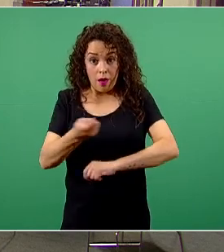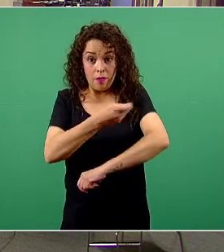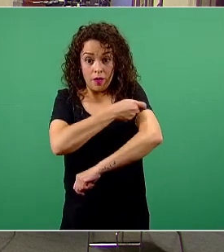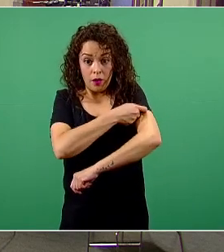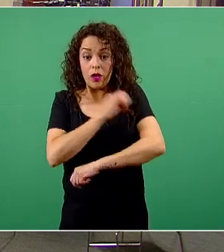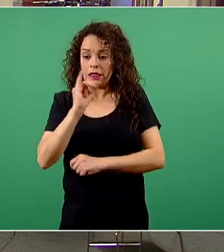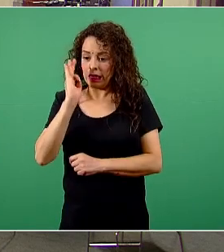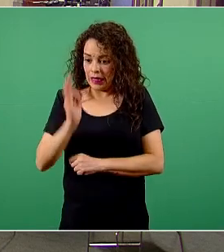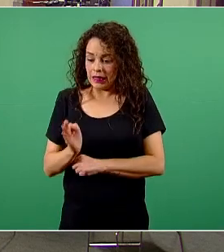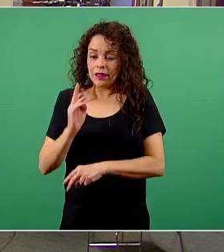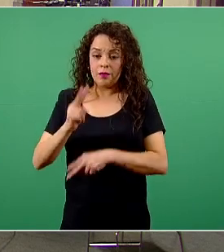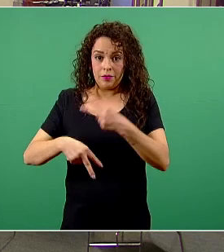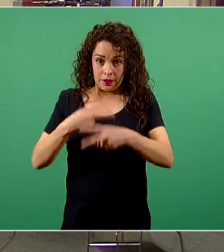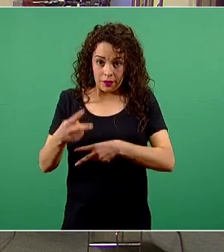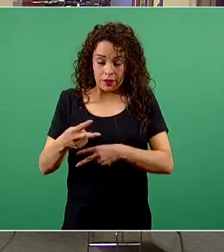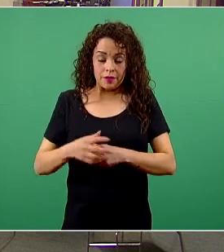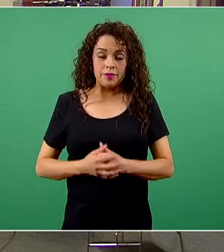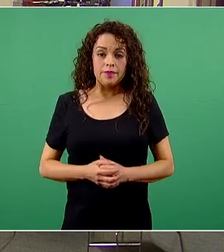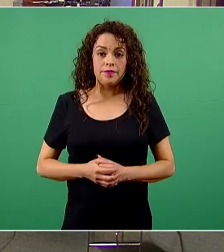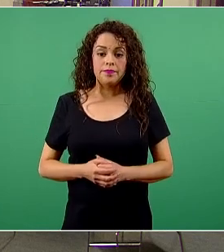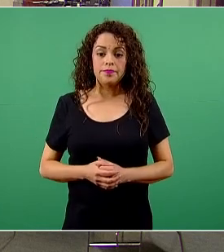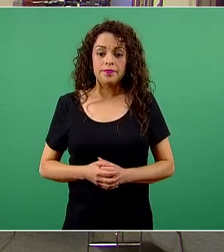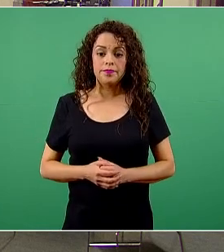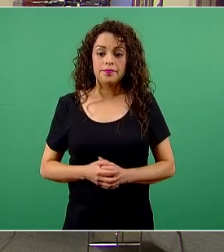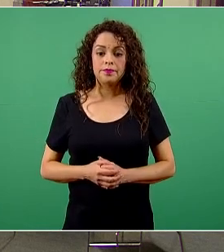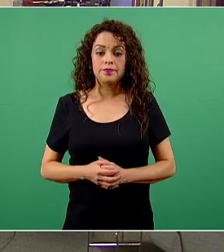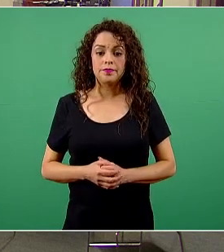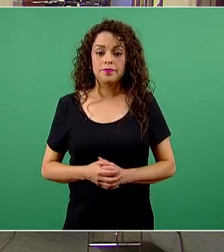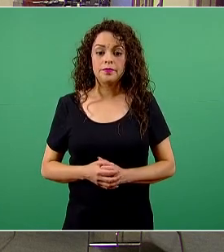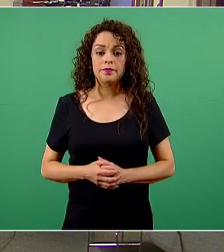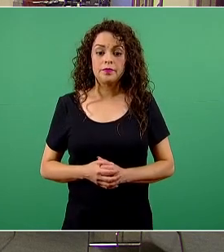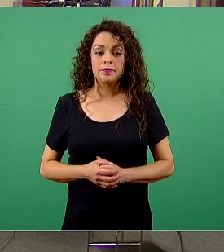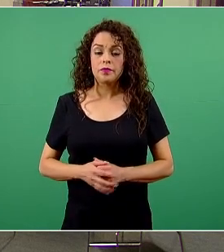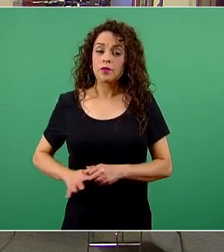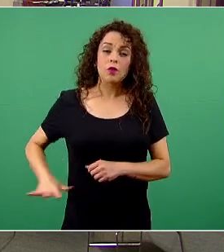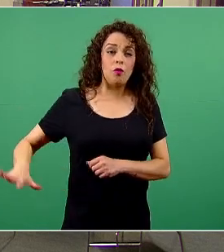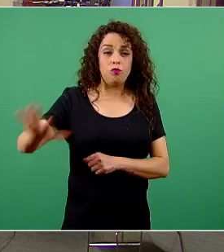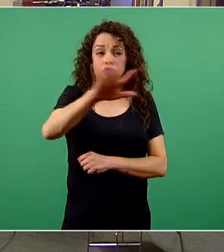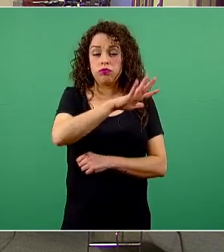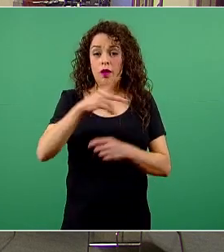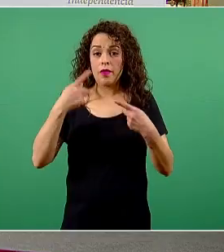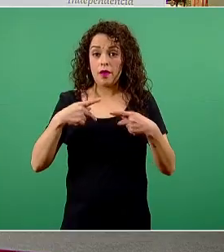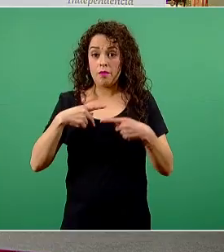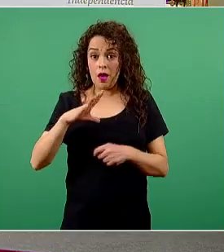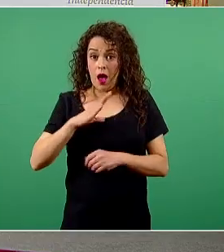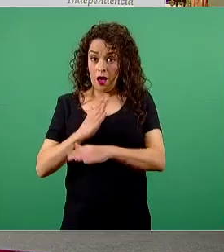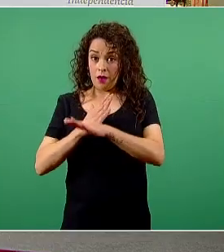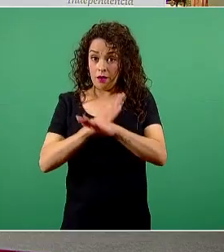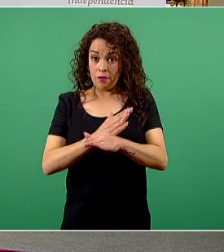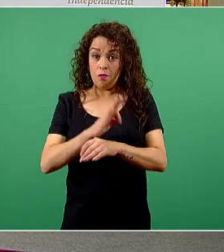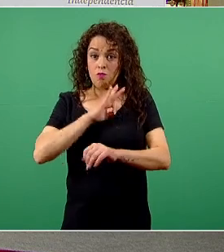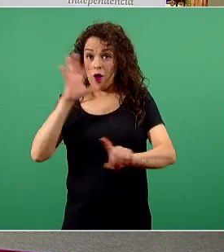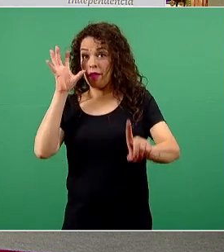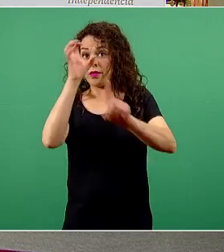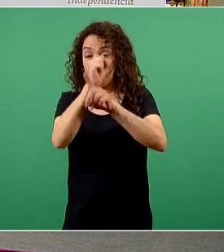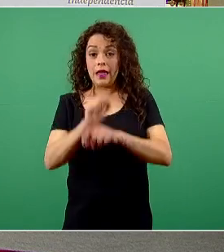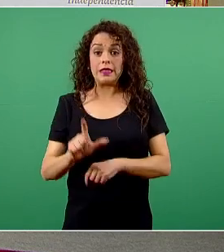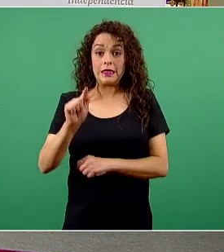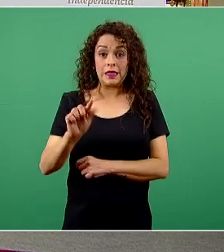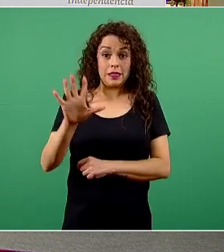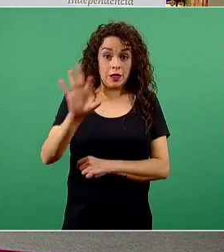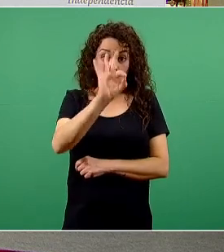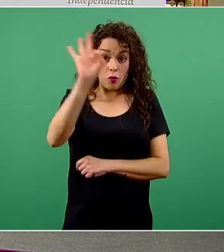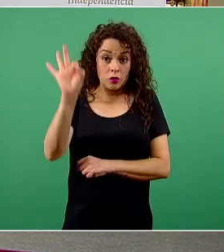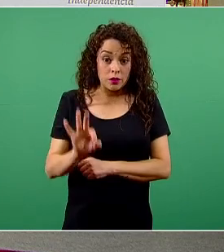hacerlo, y si la inmunidad de rebaño se alcanza al 75%, entonces